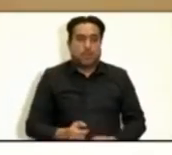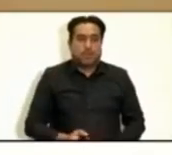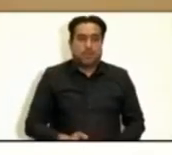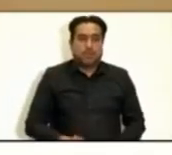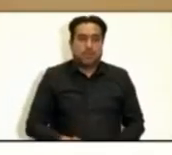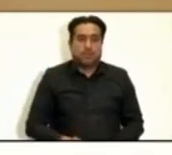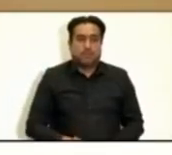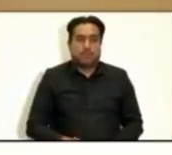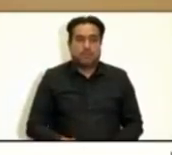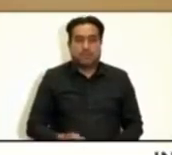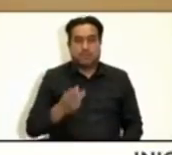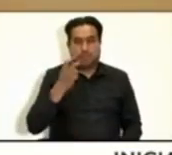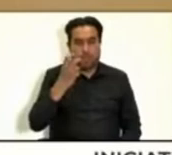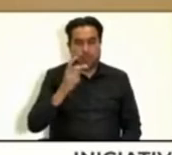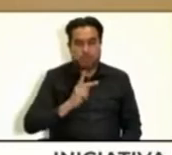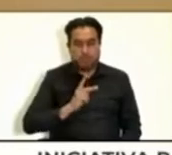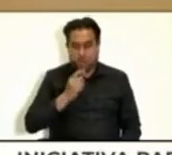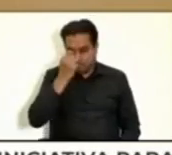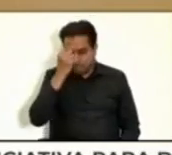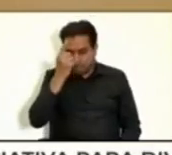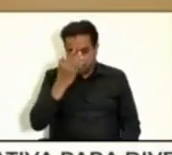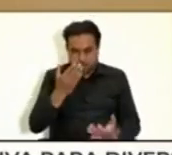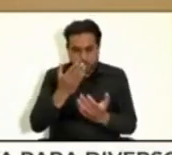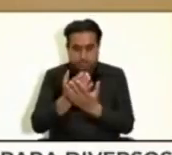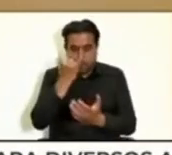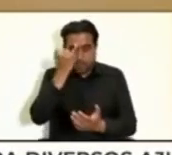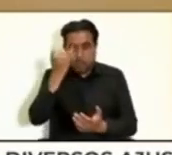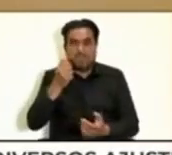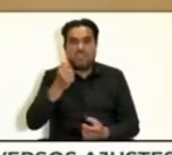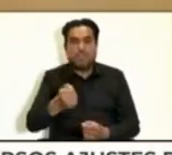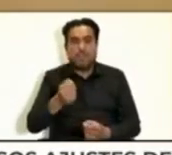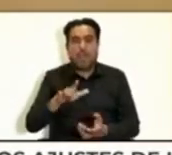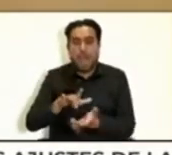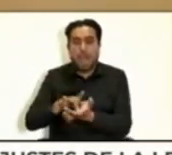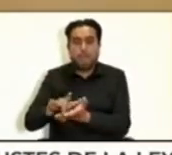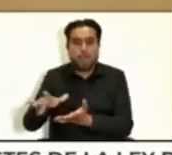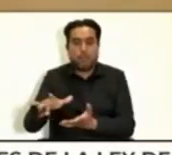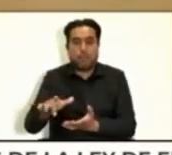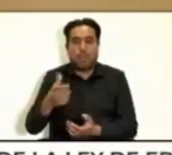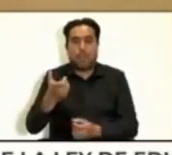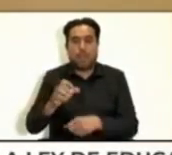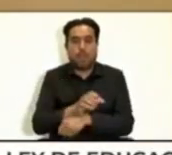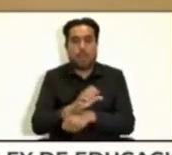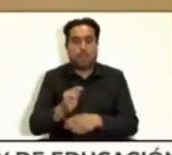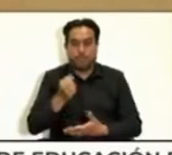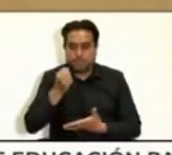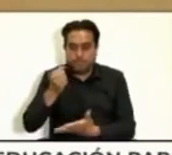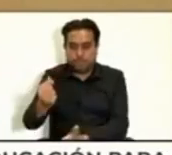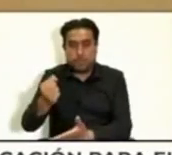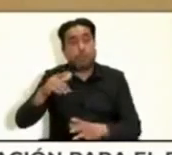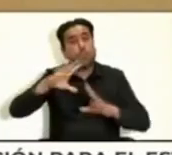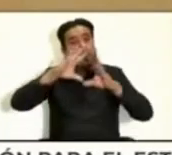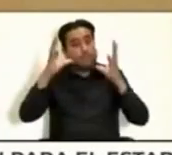la presente iniciativa considera otorgar un apoyo económico universal con el objetivo de brindar